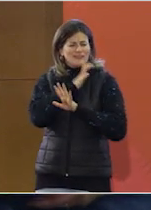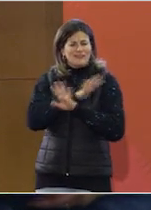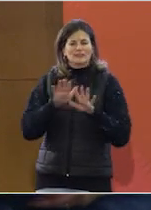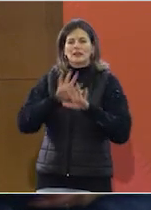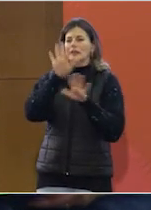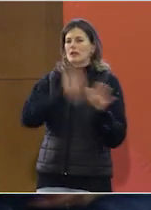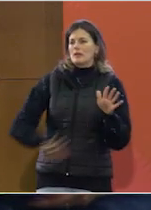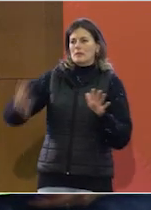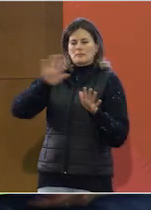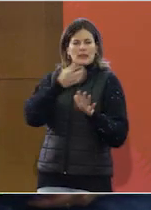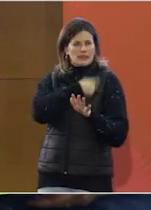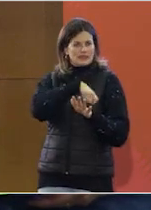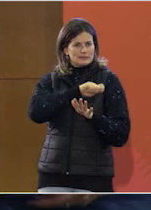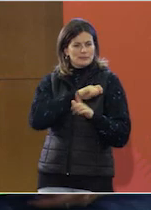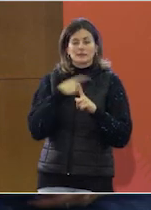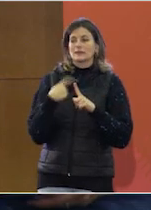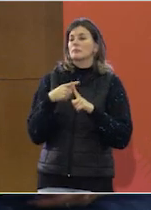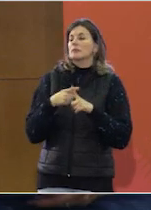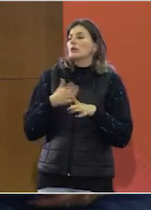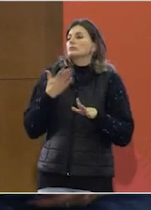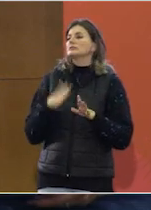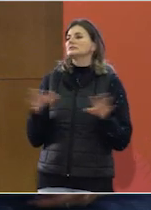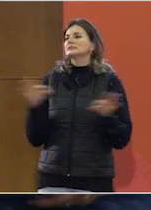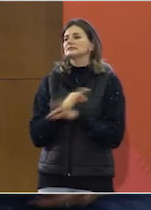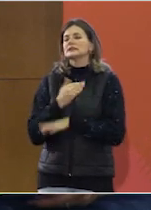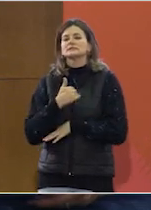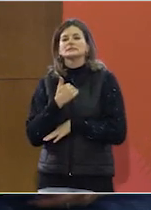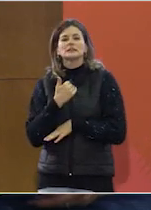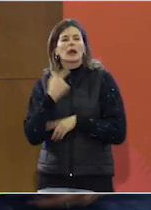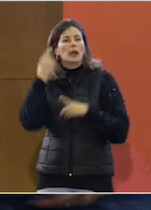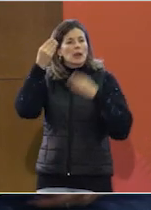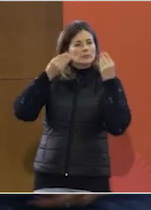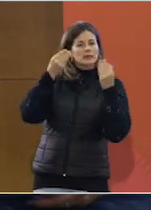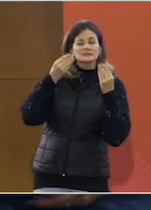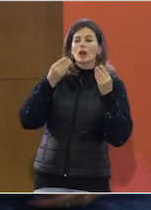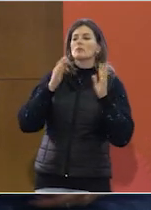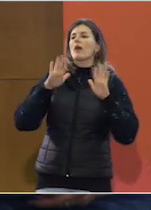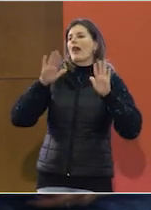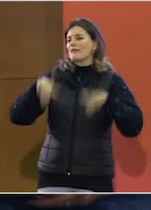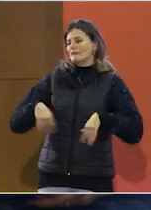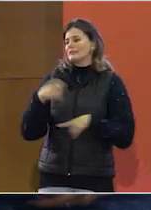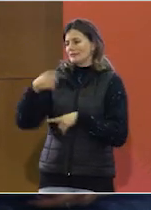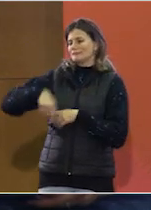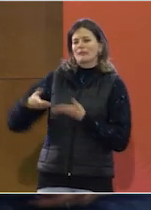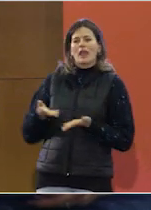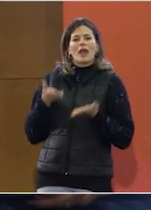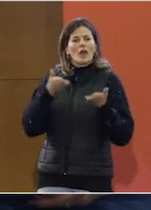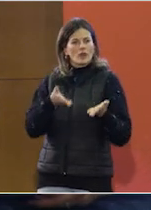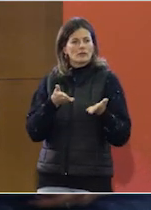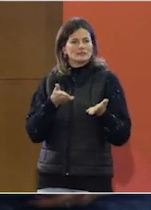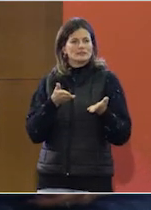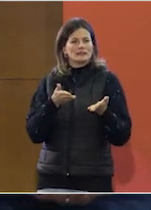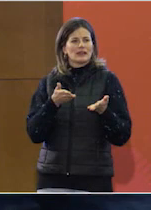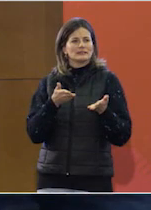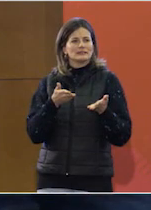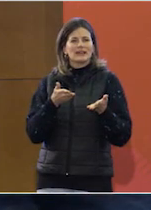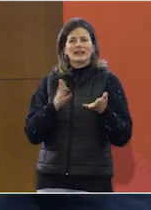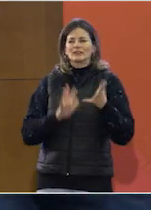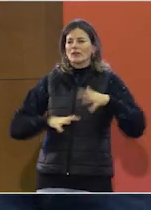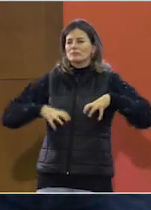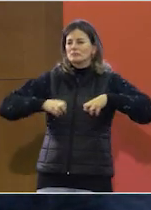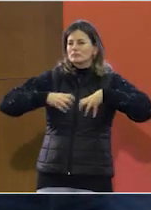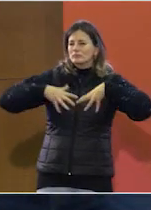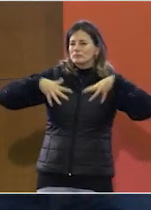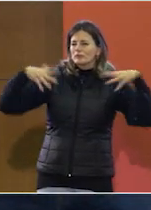conjunto del Estado. Porque quizás sin quererlo, o a lo mejor buscándolo, habéis contribuido a despertar el fantasma que es la